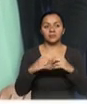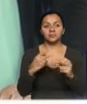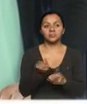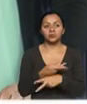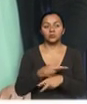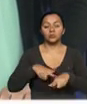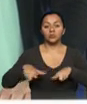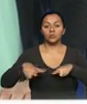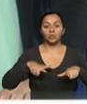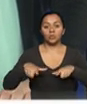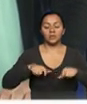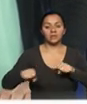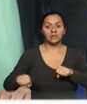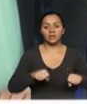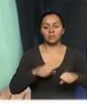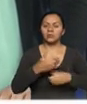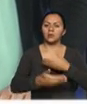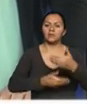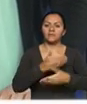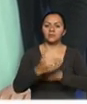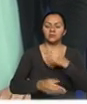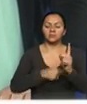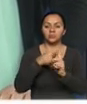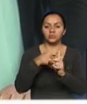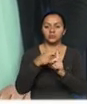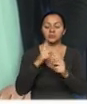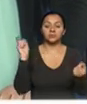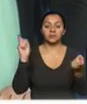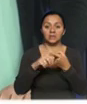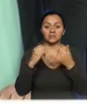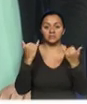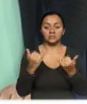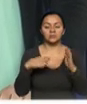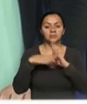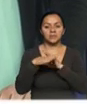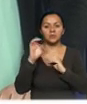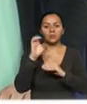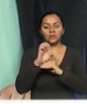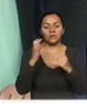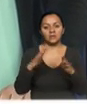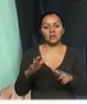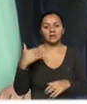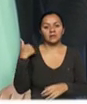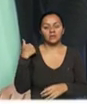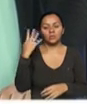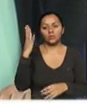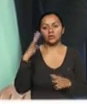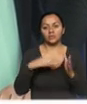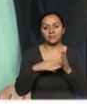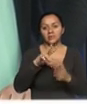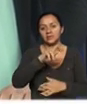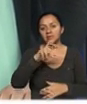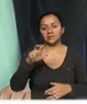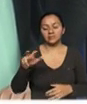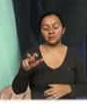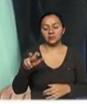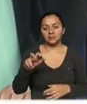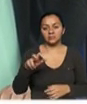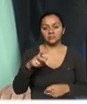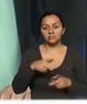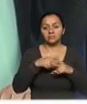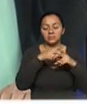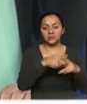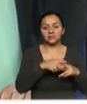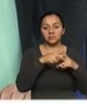por el terremoto avanza a paso firme. Hasta la fecha, Banecuador ha ejecutado más de 4.300 operaciones de